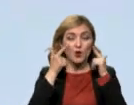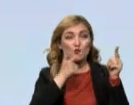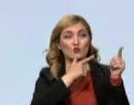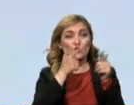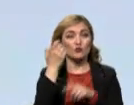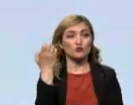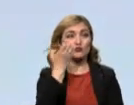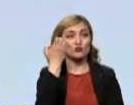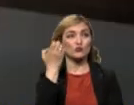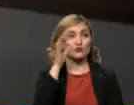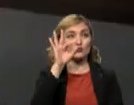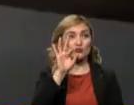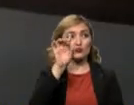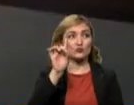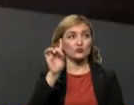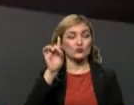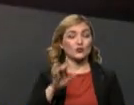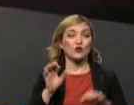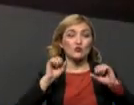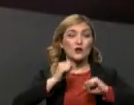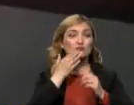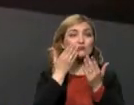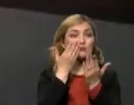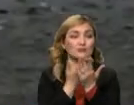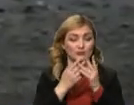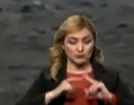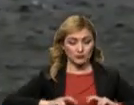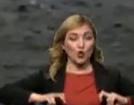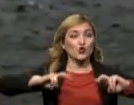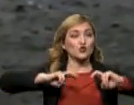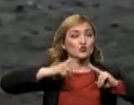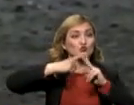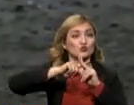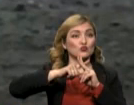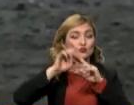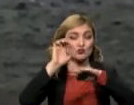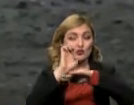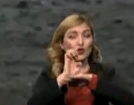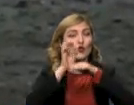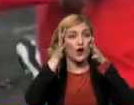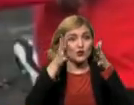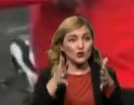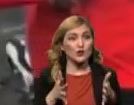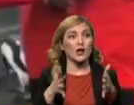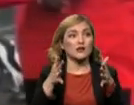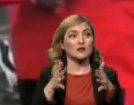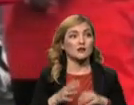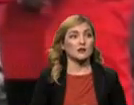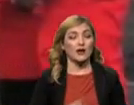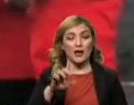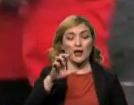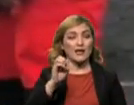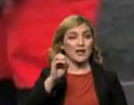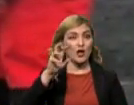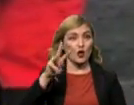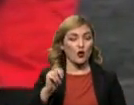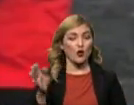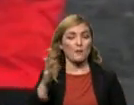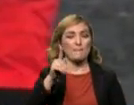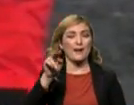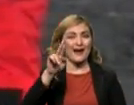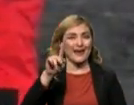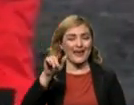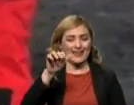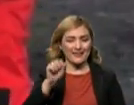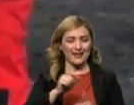del ECU-911. Fueron posibles gracias a la investigación que iniciaron los ecuatorianos Francisco León, Javier Paredes